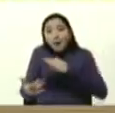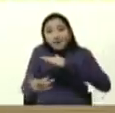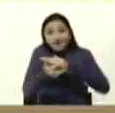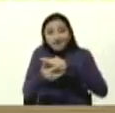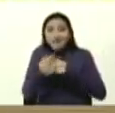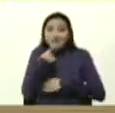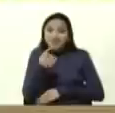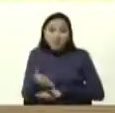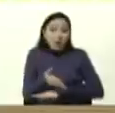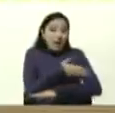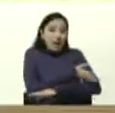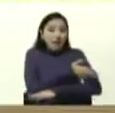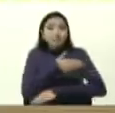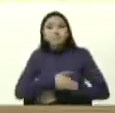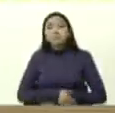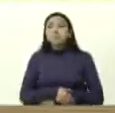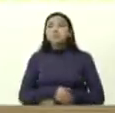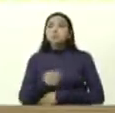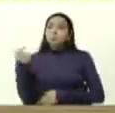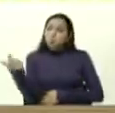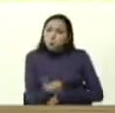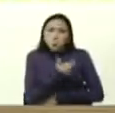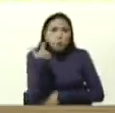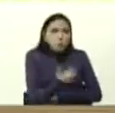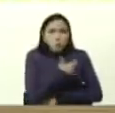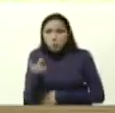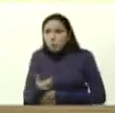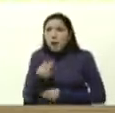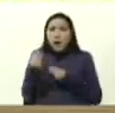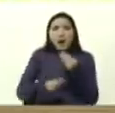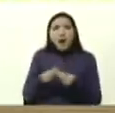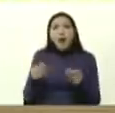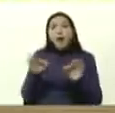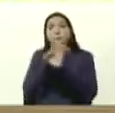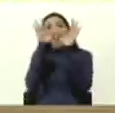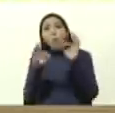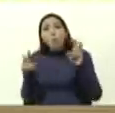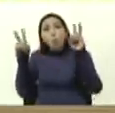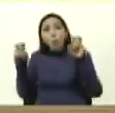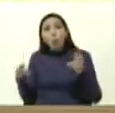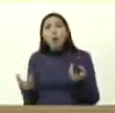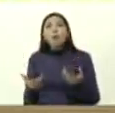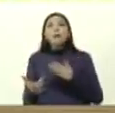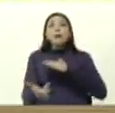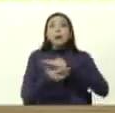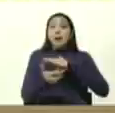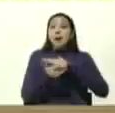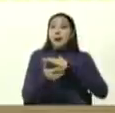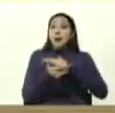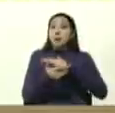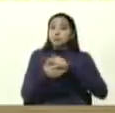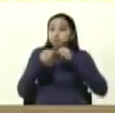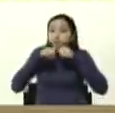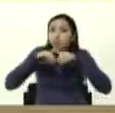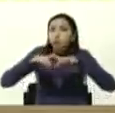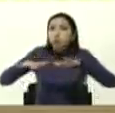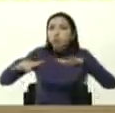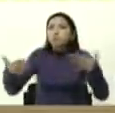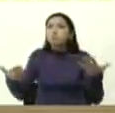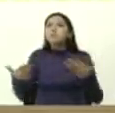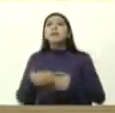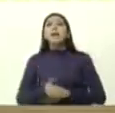hemos dicho, busca diversificar también los distintos mecanismos electrónicos. Por eso hoy estamos